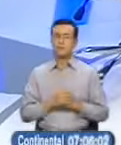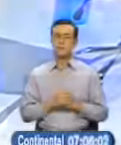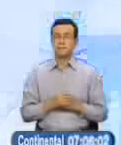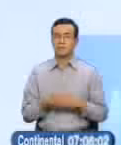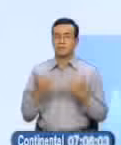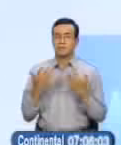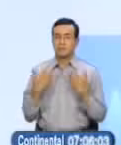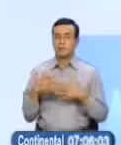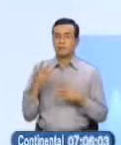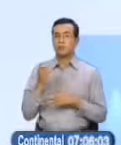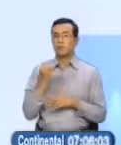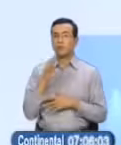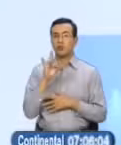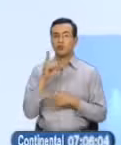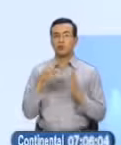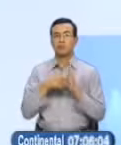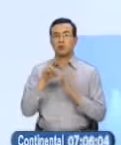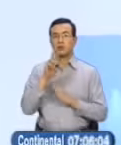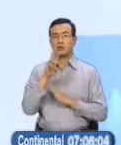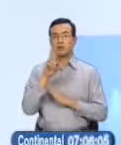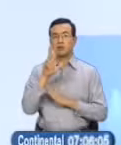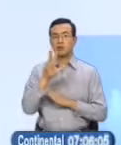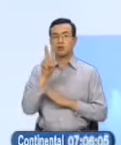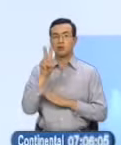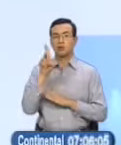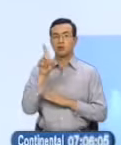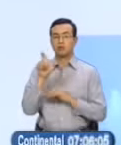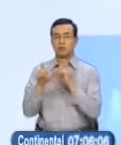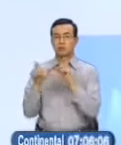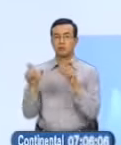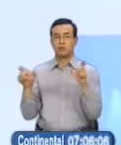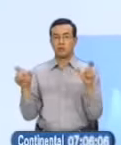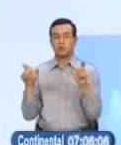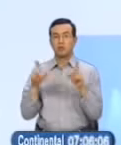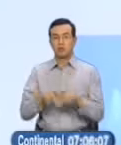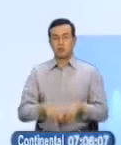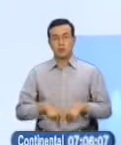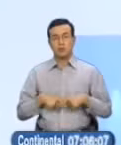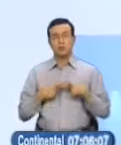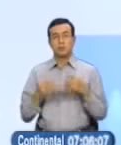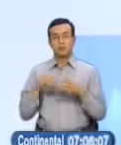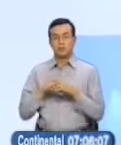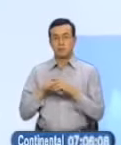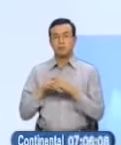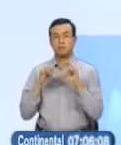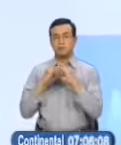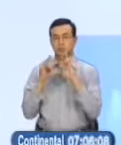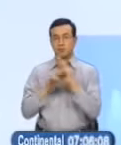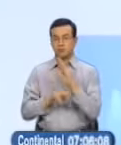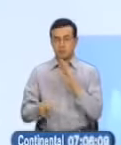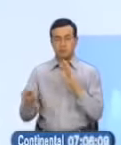este momento tenemos alrededor de 8.632 personas viviendo dignamente